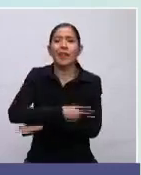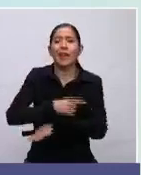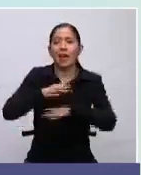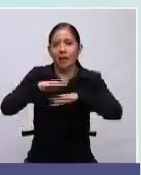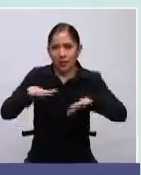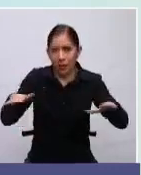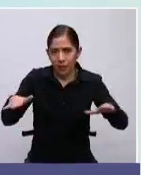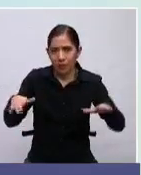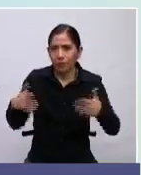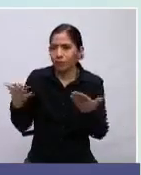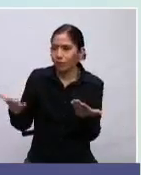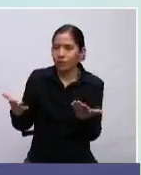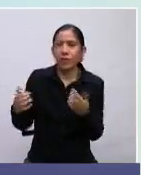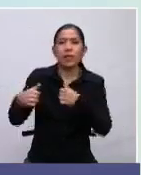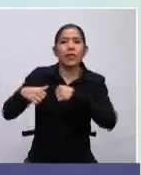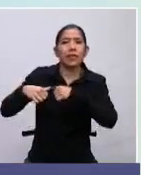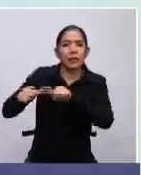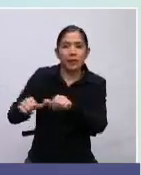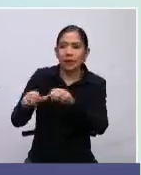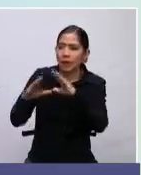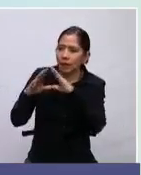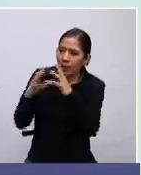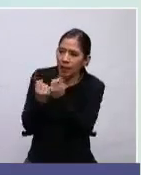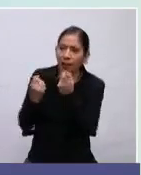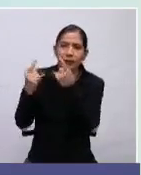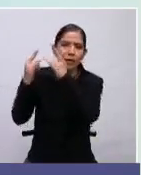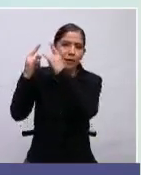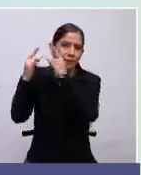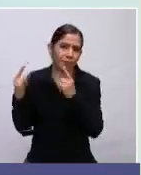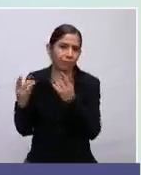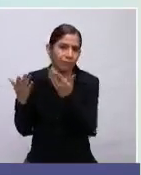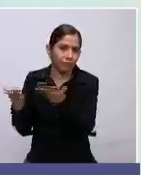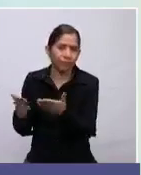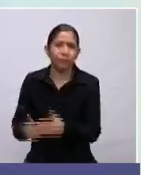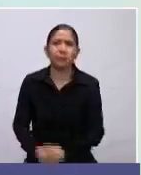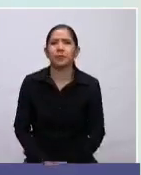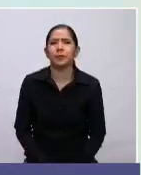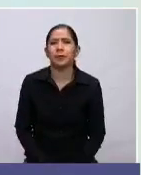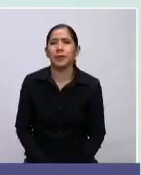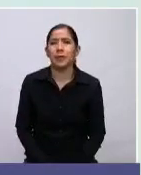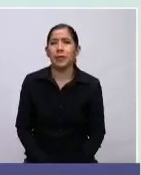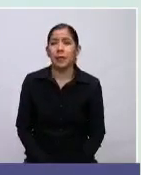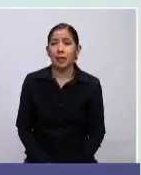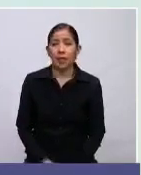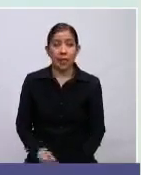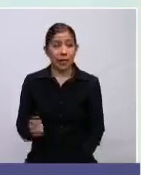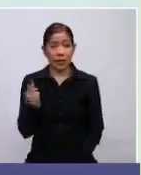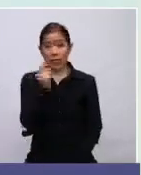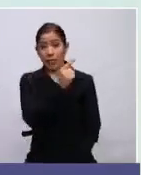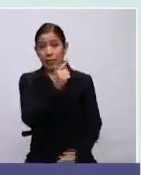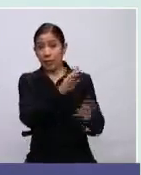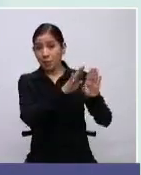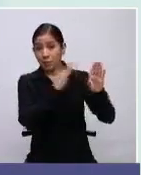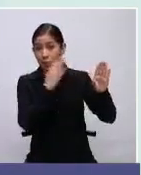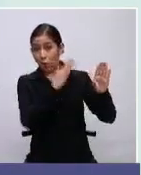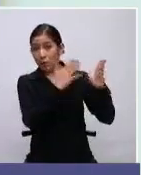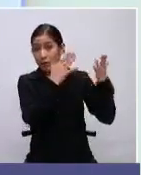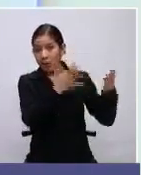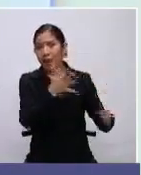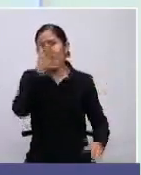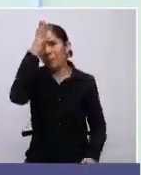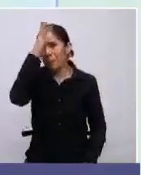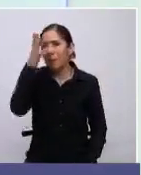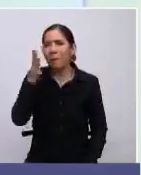años, continúan pasando los estudiantes en estas condiciones las clases. En la puerta hay madres de familia y conversamos con ellas y